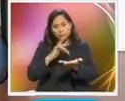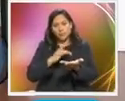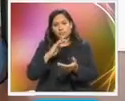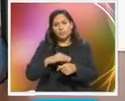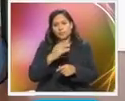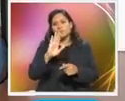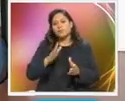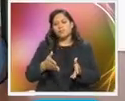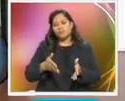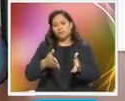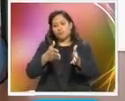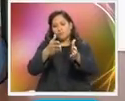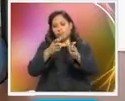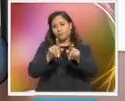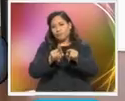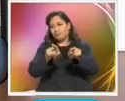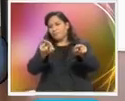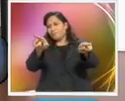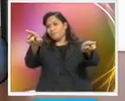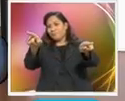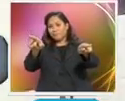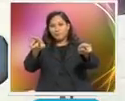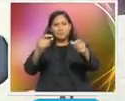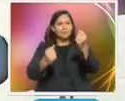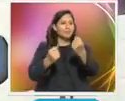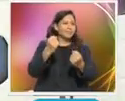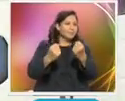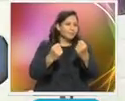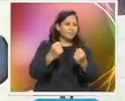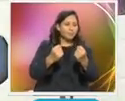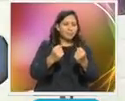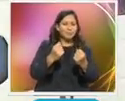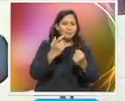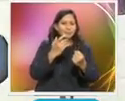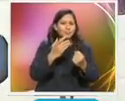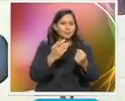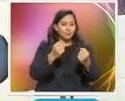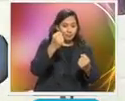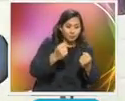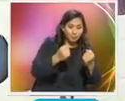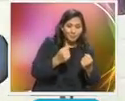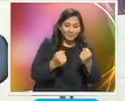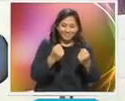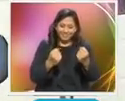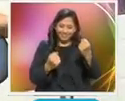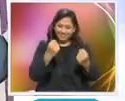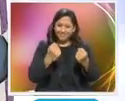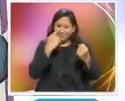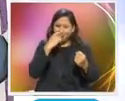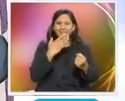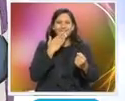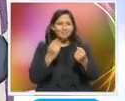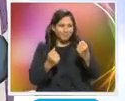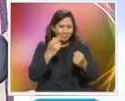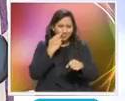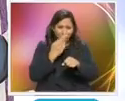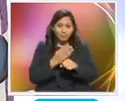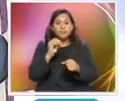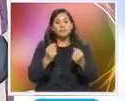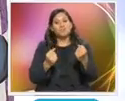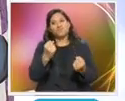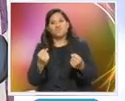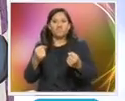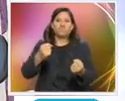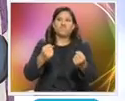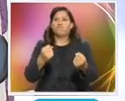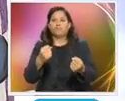una carretera, te puede llevar a, o sea, puedes tomar un auto para hacer algo de bien o tomar un auto para hacer algo de mal, ¿no? Es el uso que se le da, ¿no? Exactamente. Entonces, y bueno,